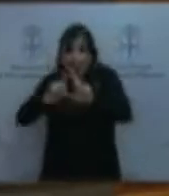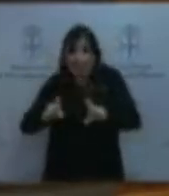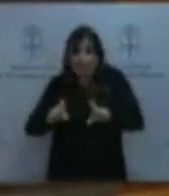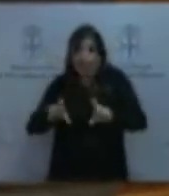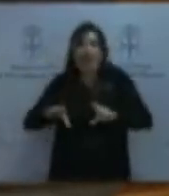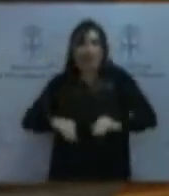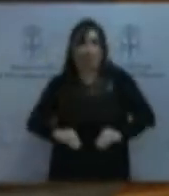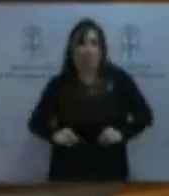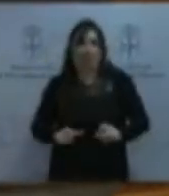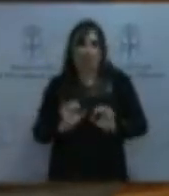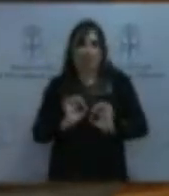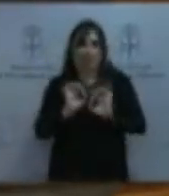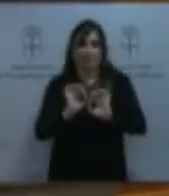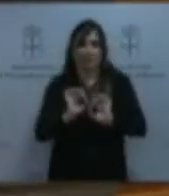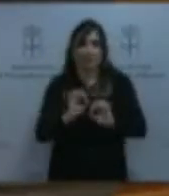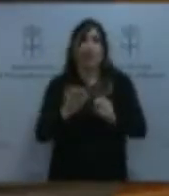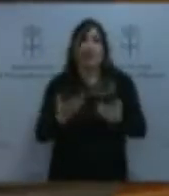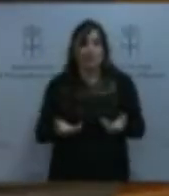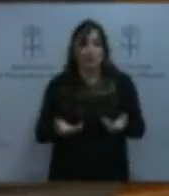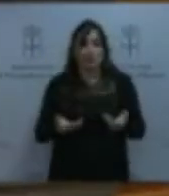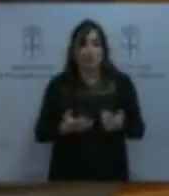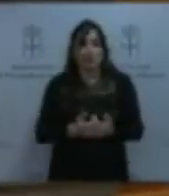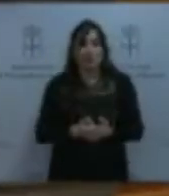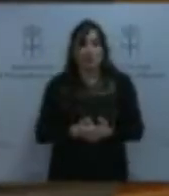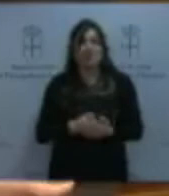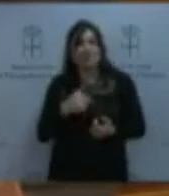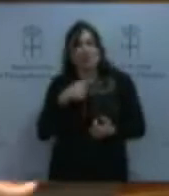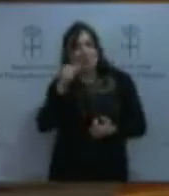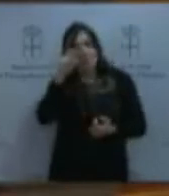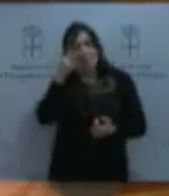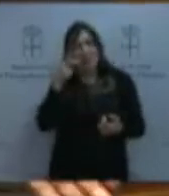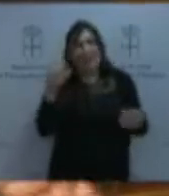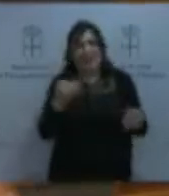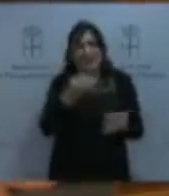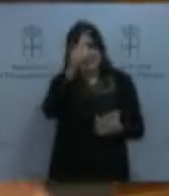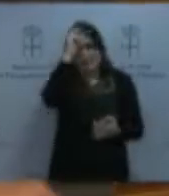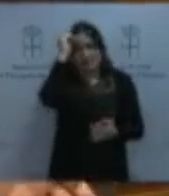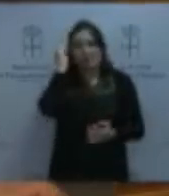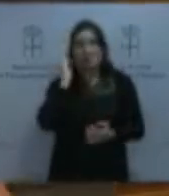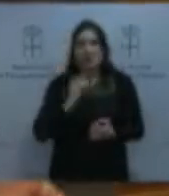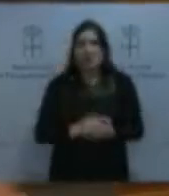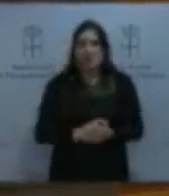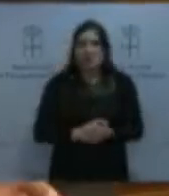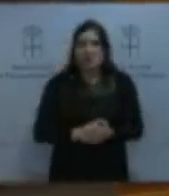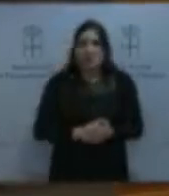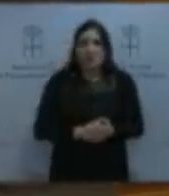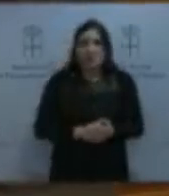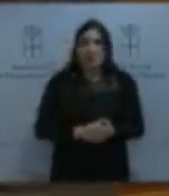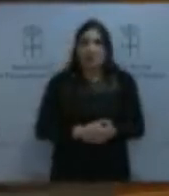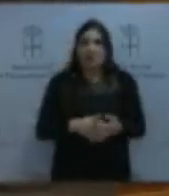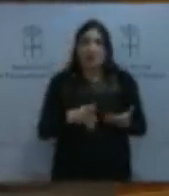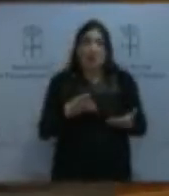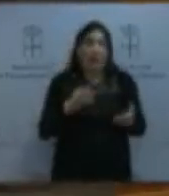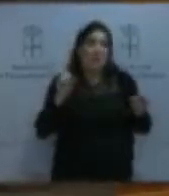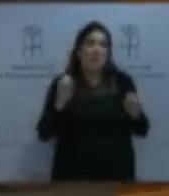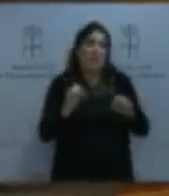tanto, lo que me preocupa es que el milagro de Rajoy, que no es ni siquiera el milagro español, que es hacernos creer que en eso no estaba